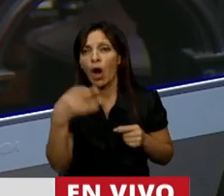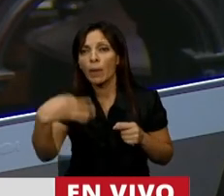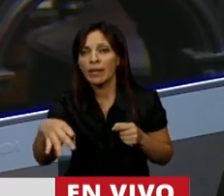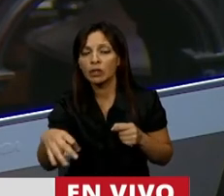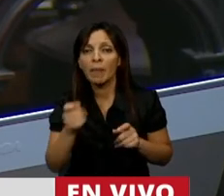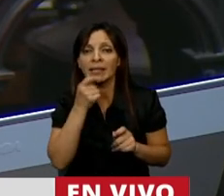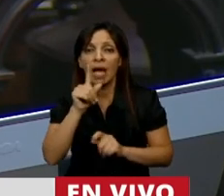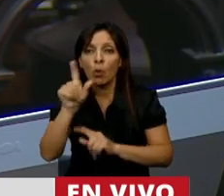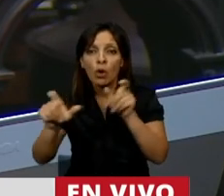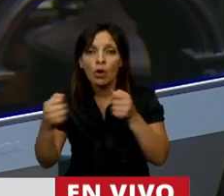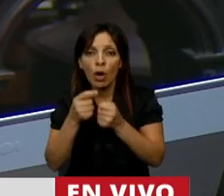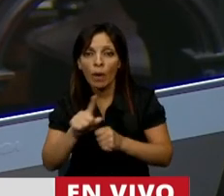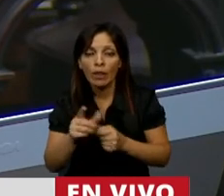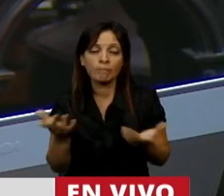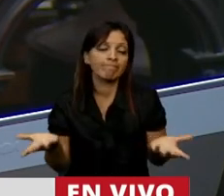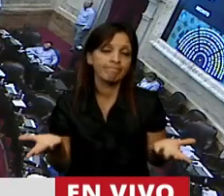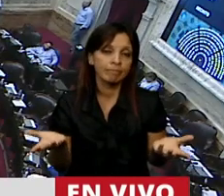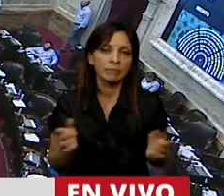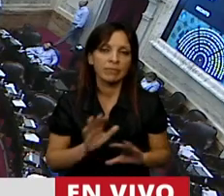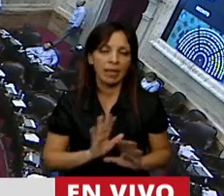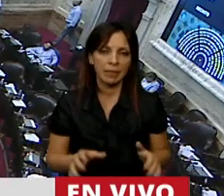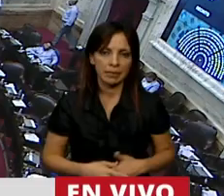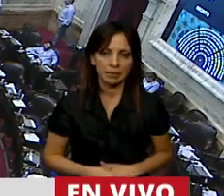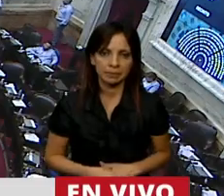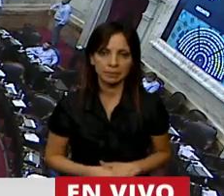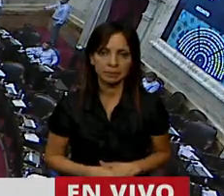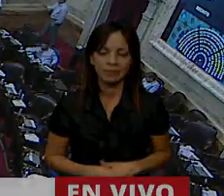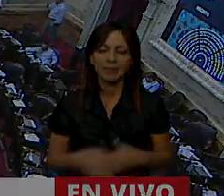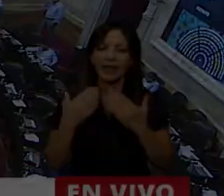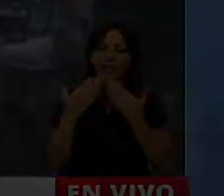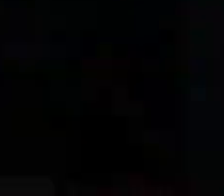no están de acuerdo con él. Nada más. Gracias, diputado Lacoste.